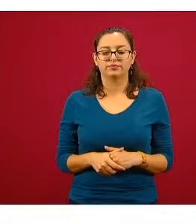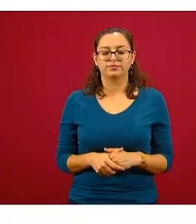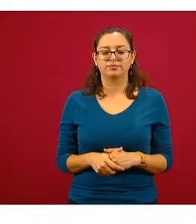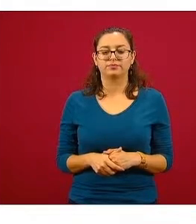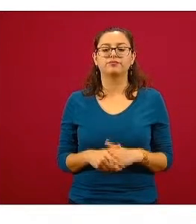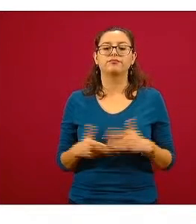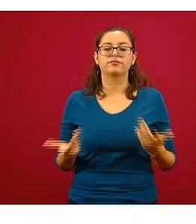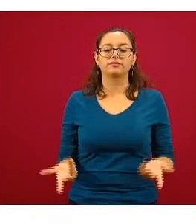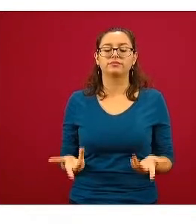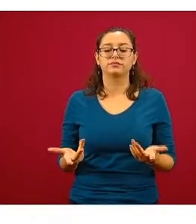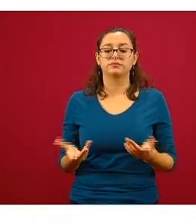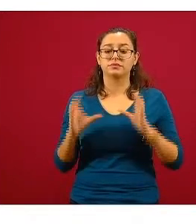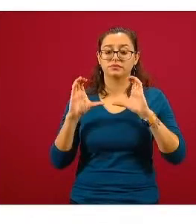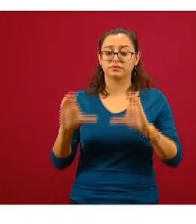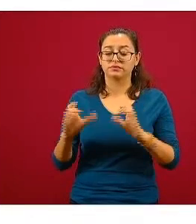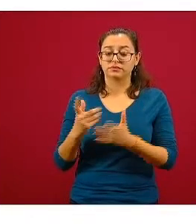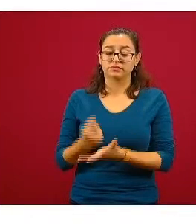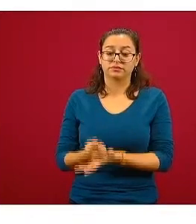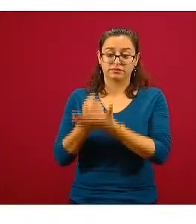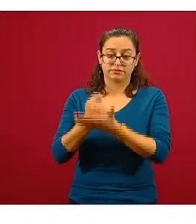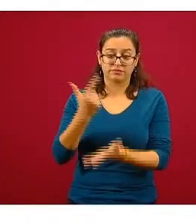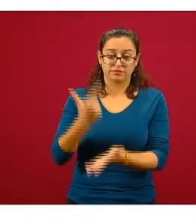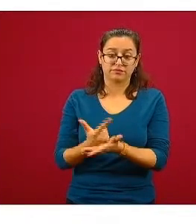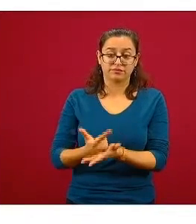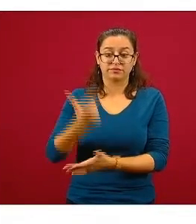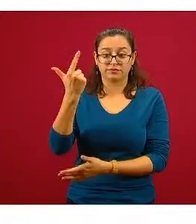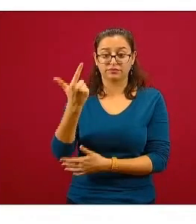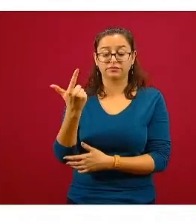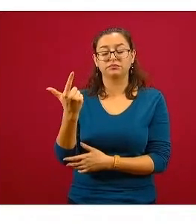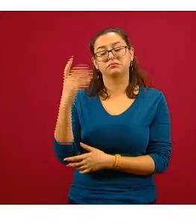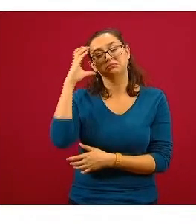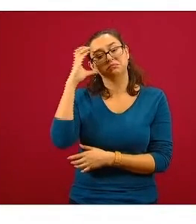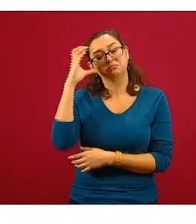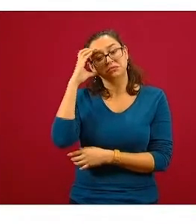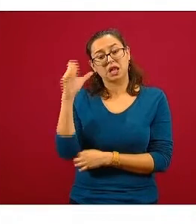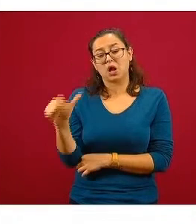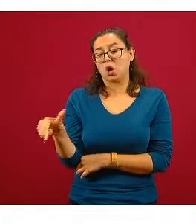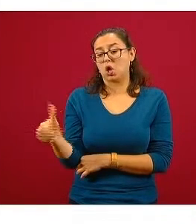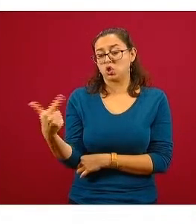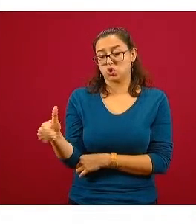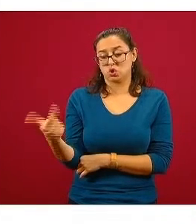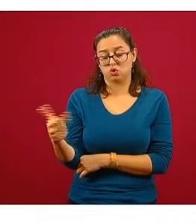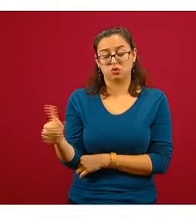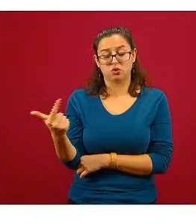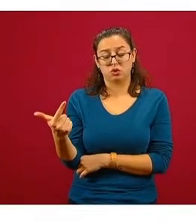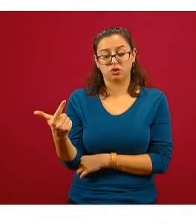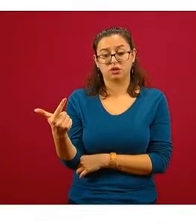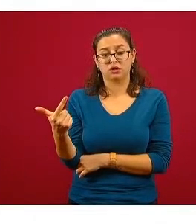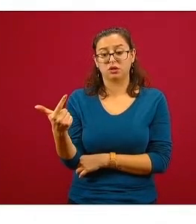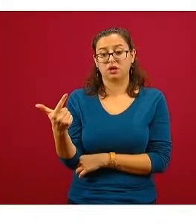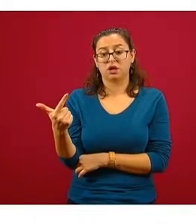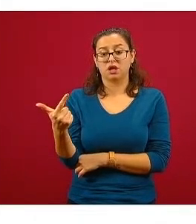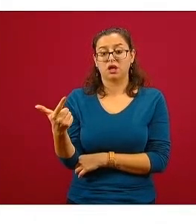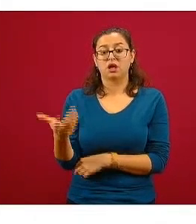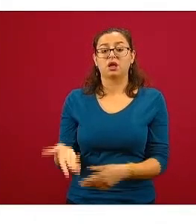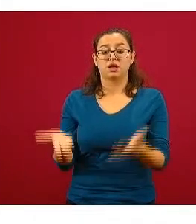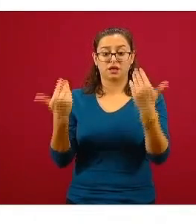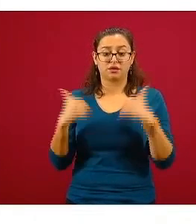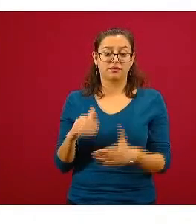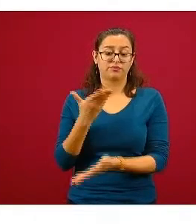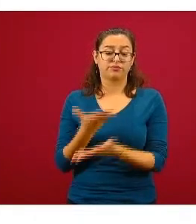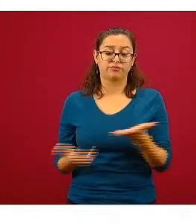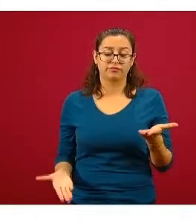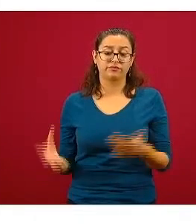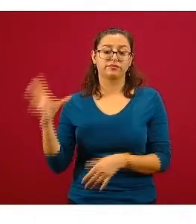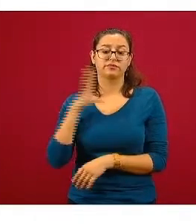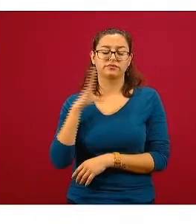de cuidados intensivos teníamos 12 camas en la UCIR, que es la unidad de cuidados intensivos respiratorios, y